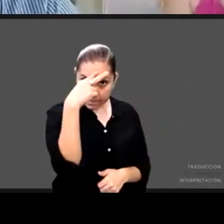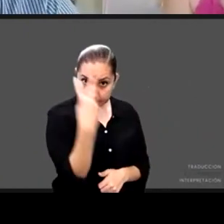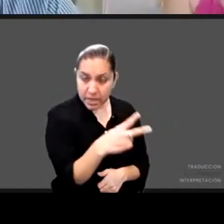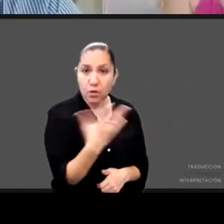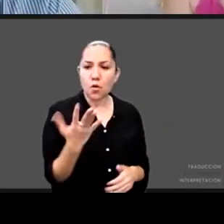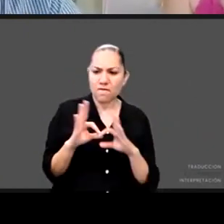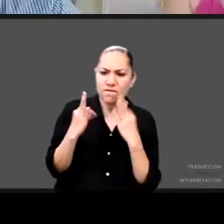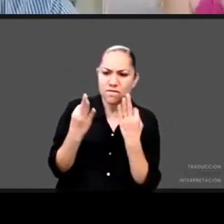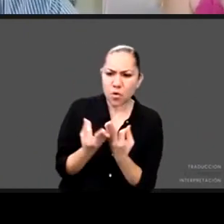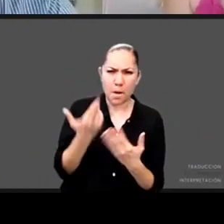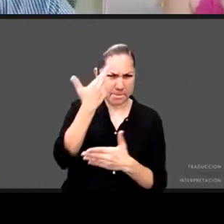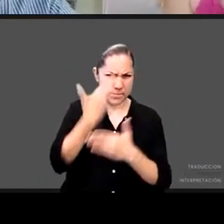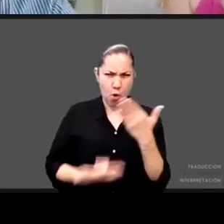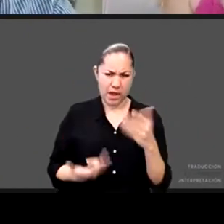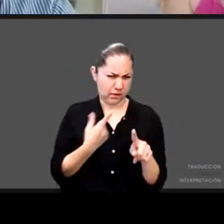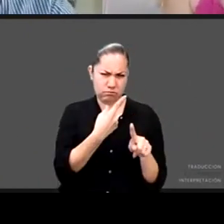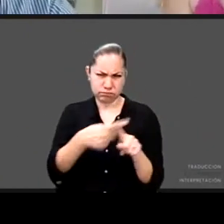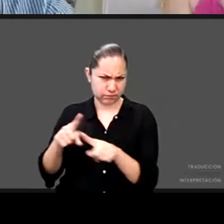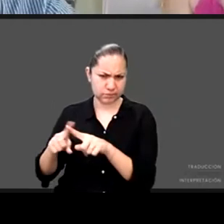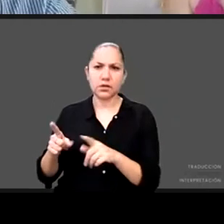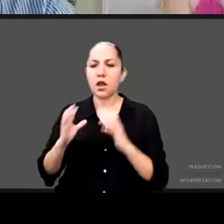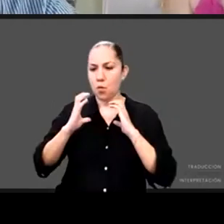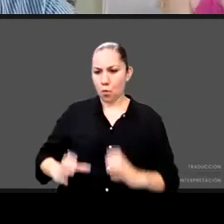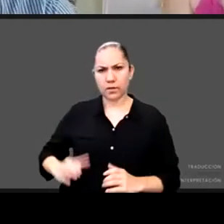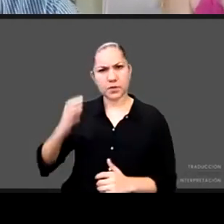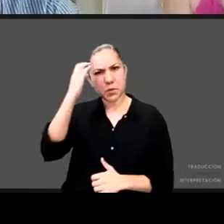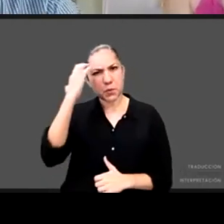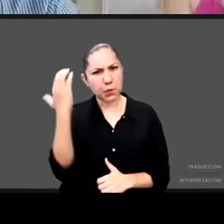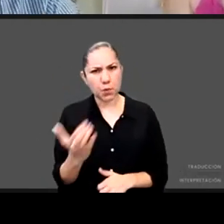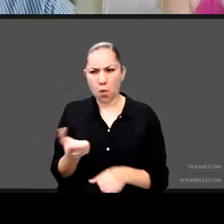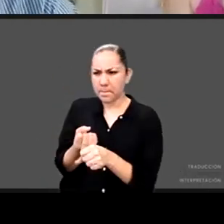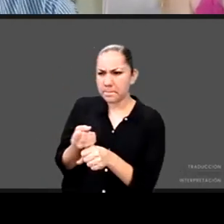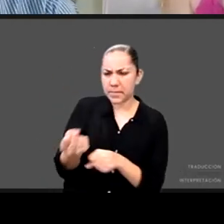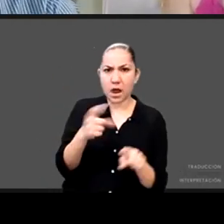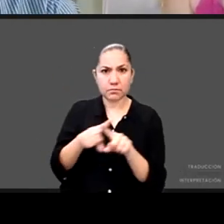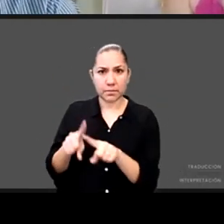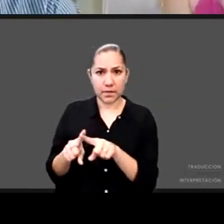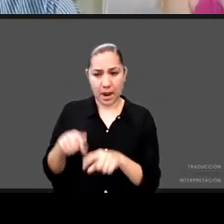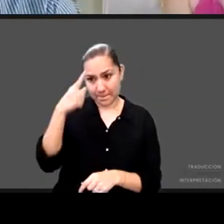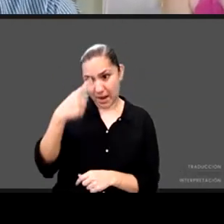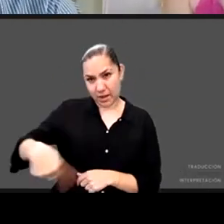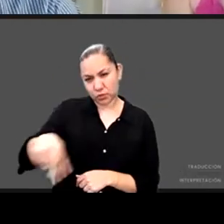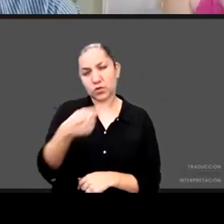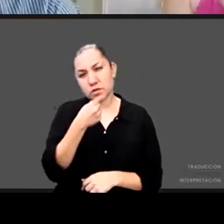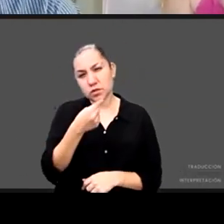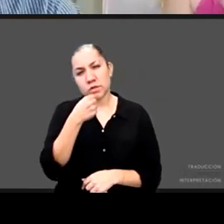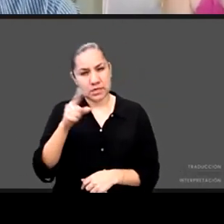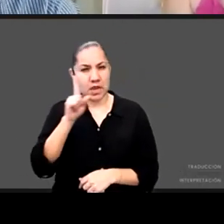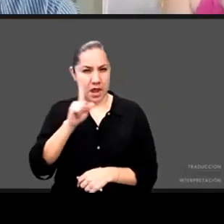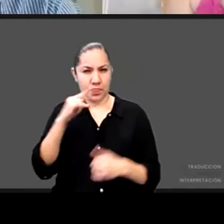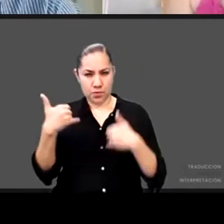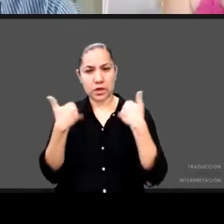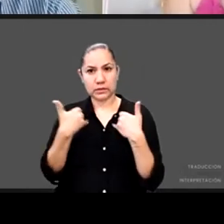y castigo físico y humillante ante de niñas y adolescentes en cualquier entorno, me parece que es